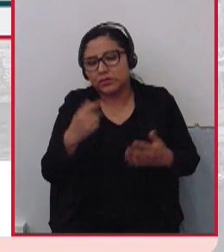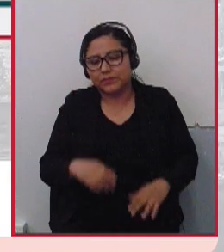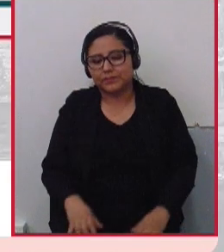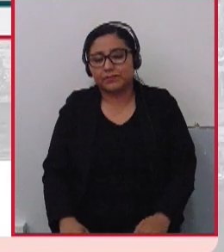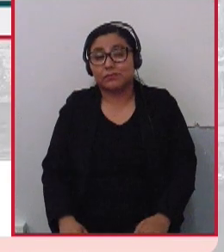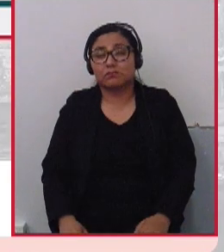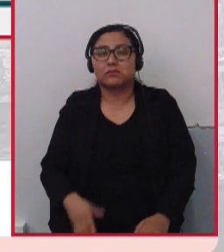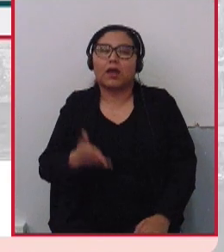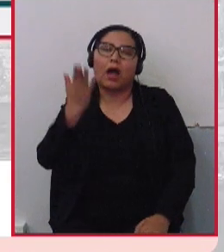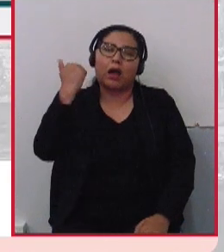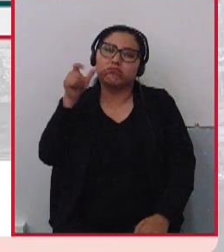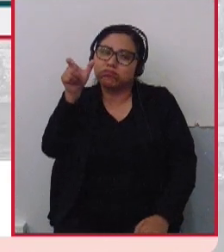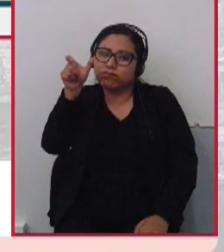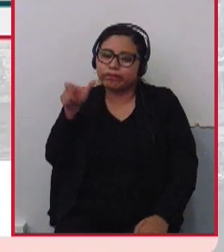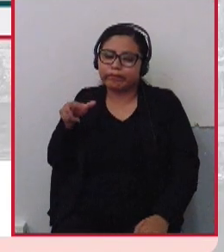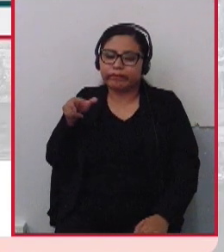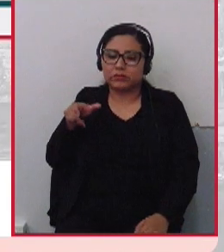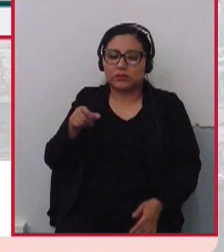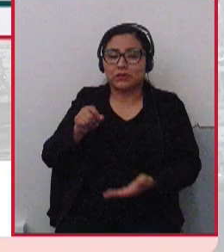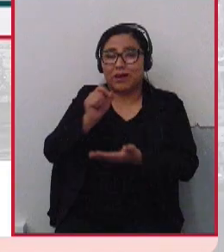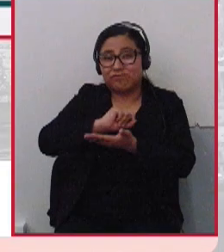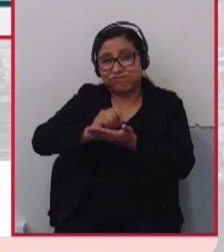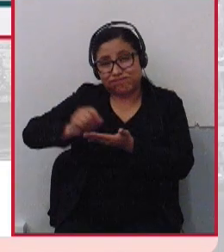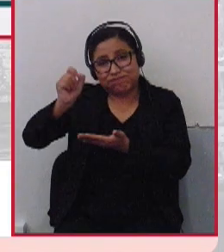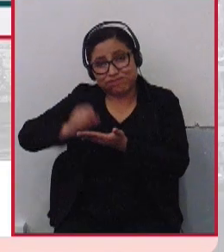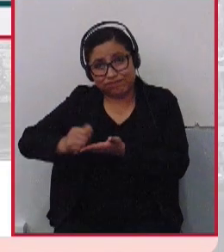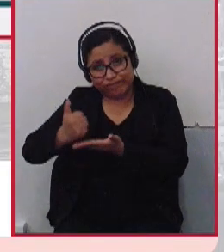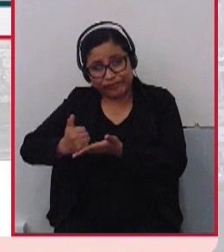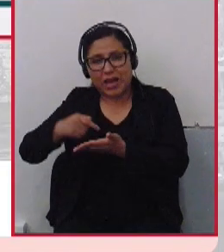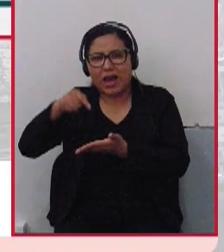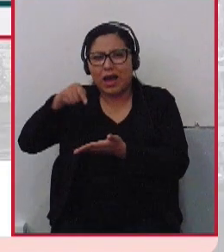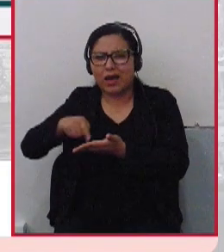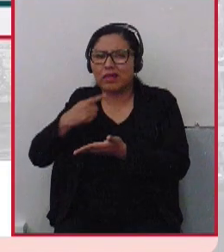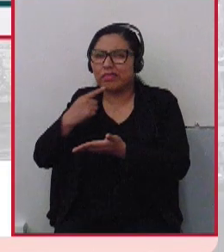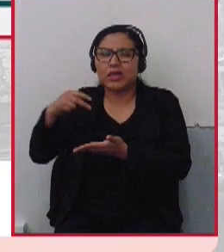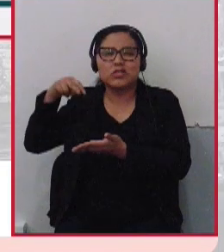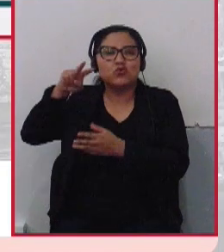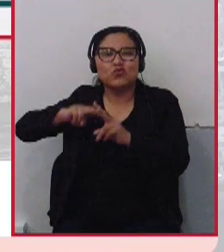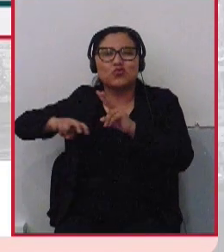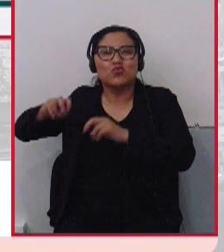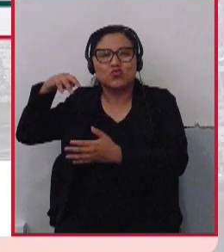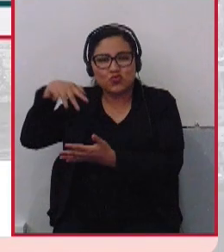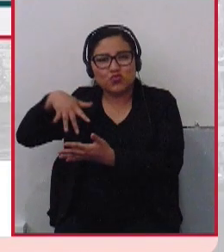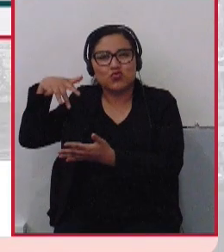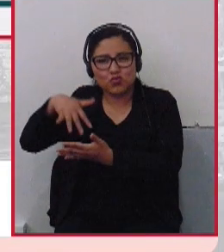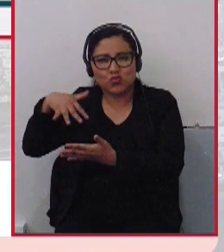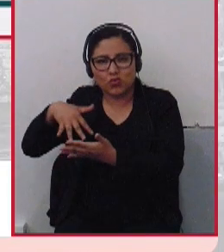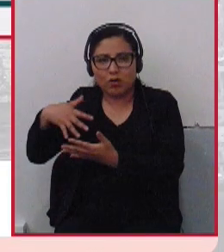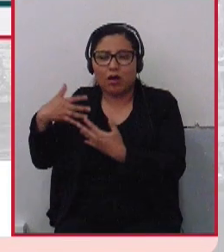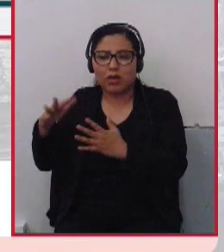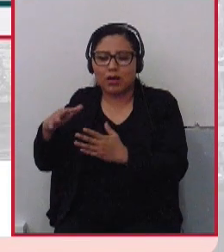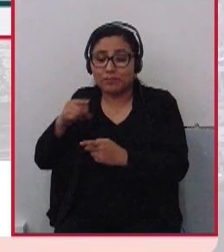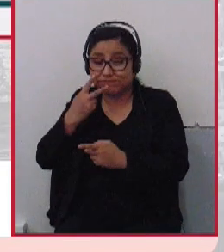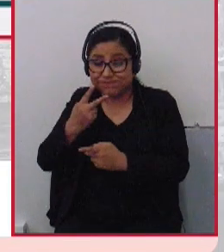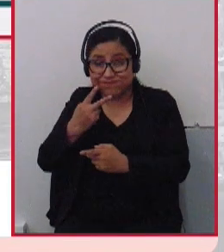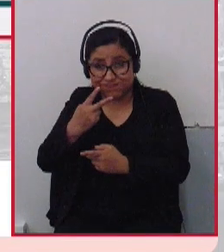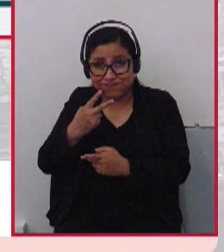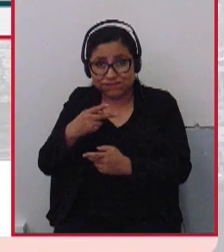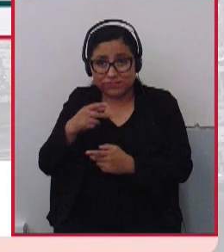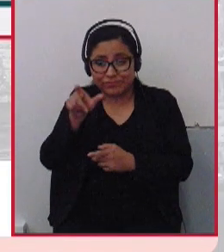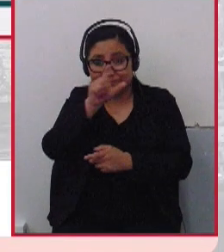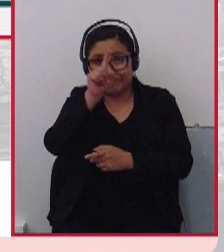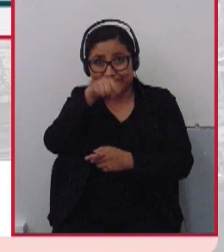Hubo un señor, Orsoit, este año, hizo un estudio, y acá, como lo pueden